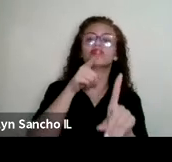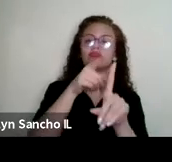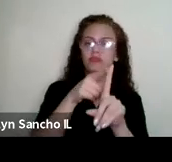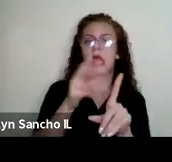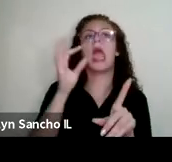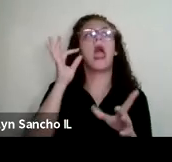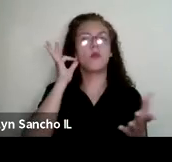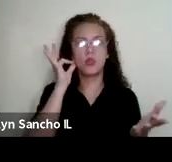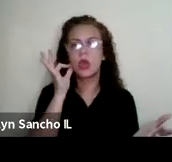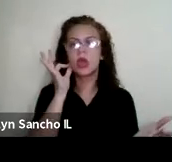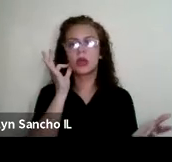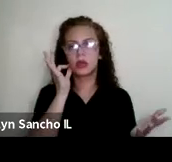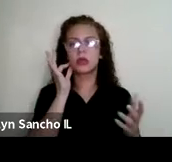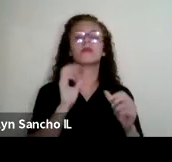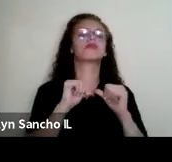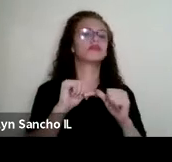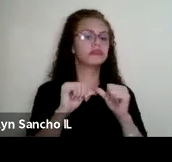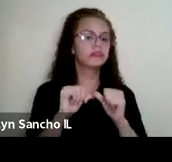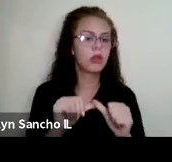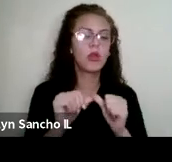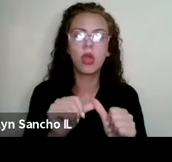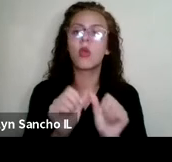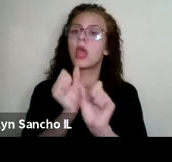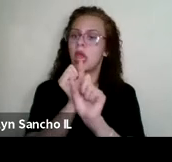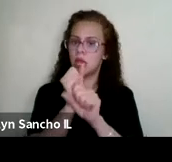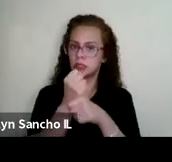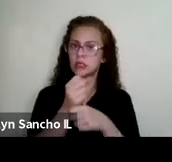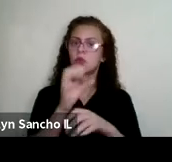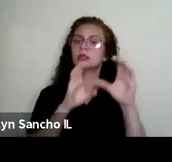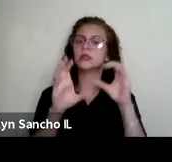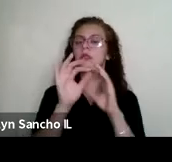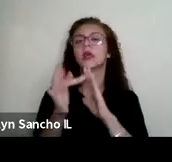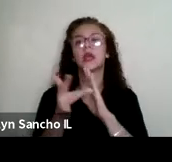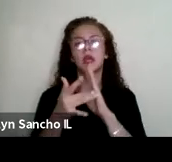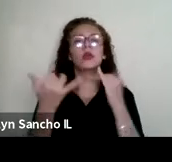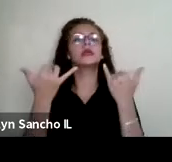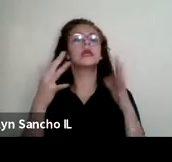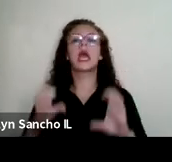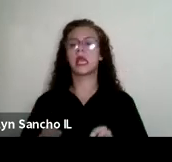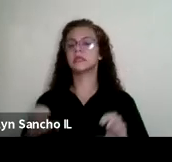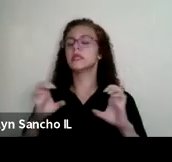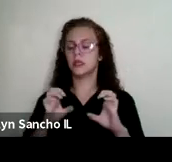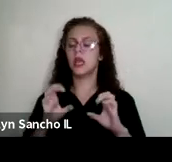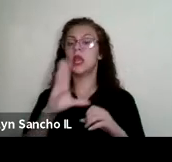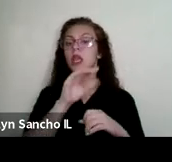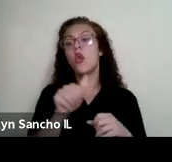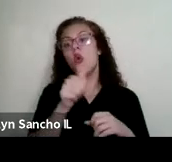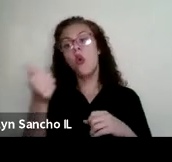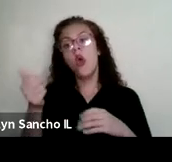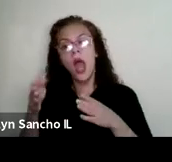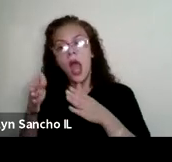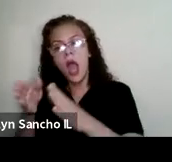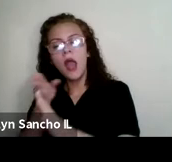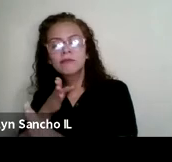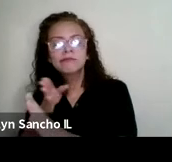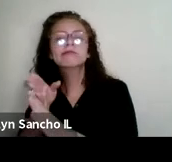las mujeres continúen haciendo la ciencia y la tecnología que ya existe, Y otro camino que está